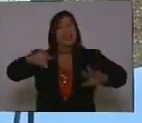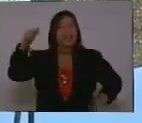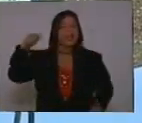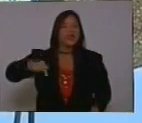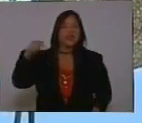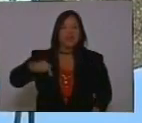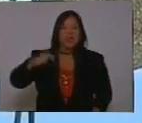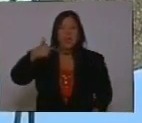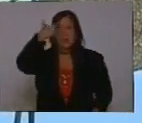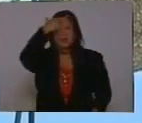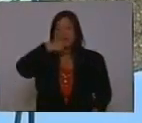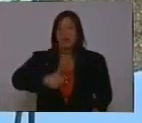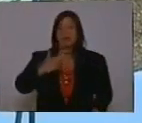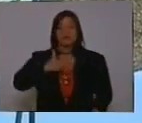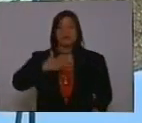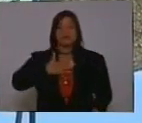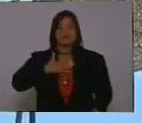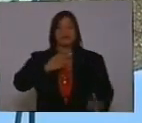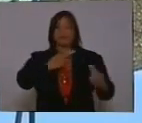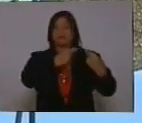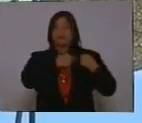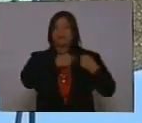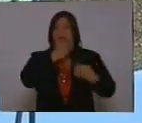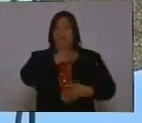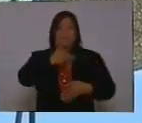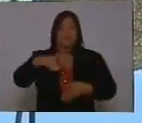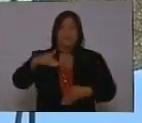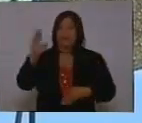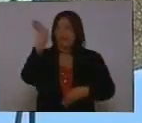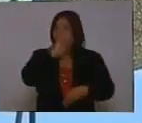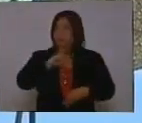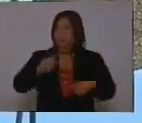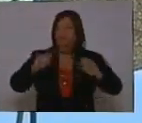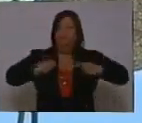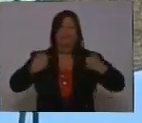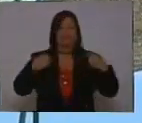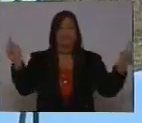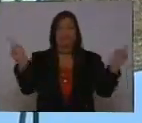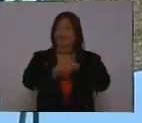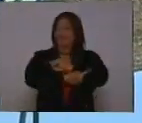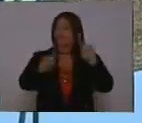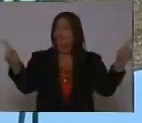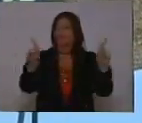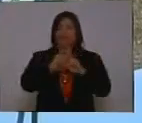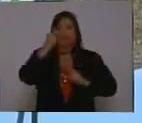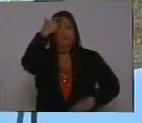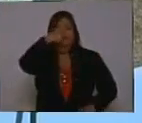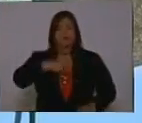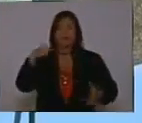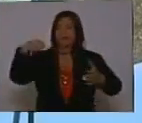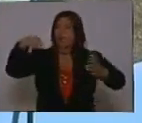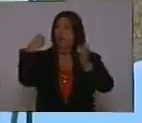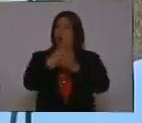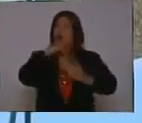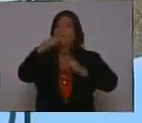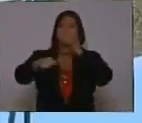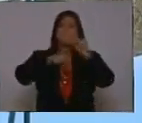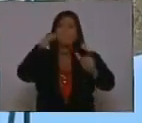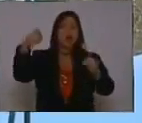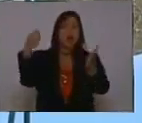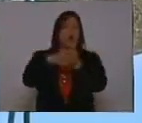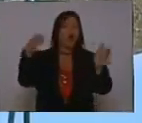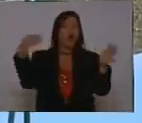mi persona no representa el presidente actual de Brasil. Ese presidente golpista que está sacando los derechos de